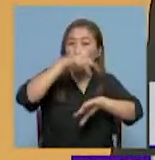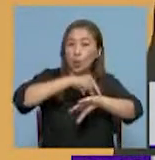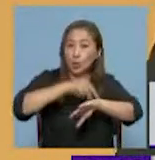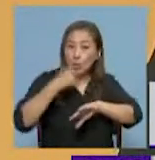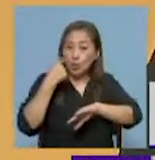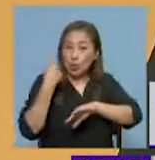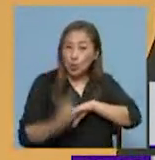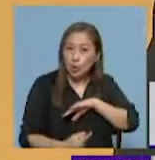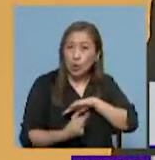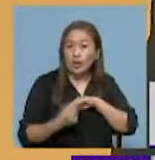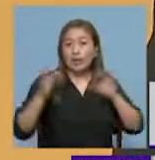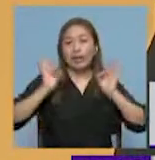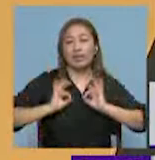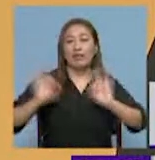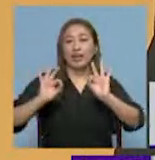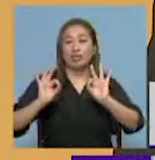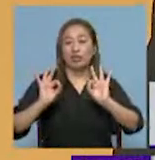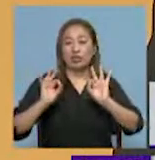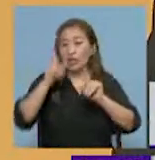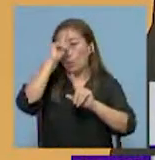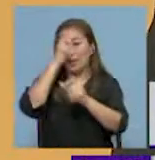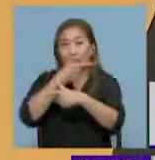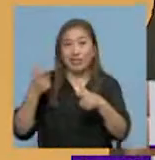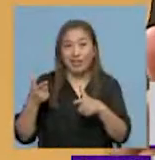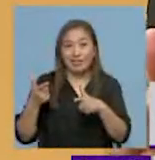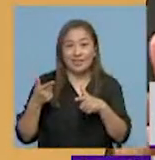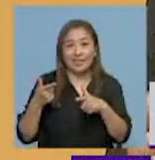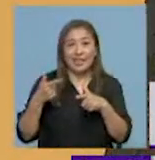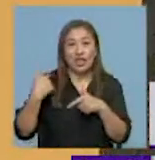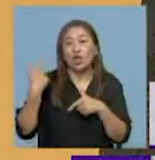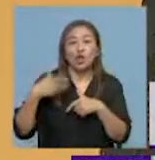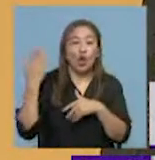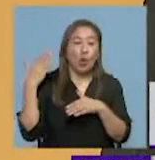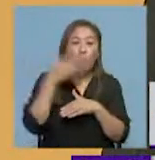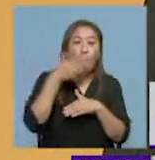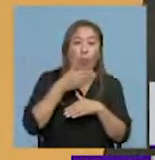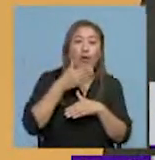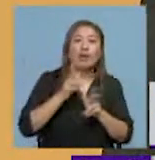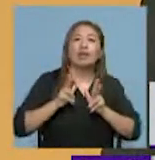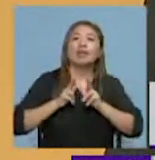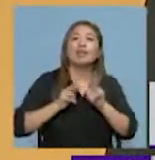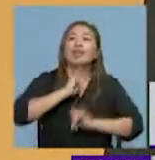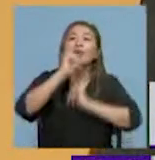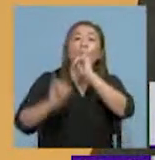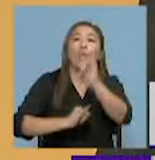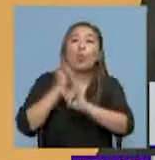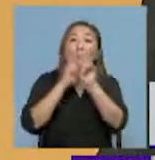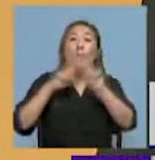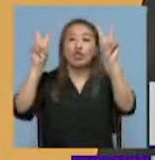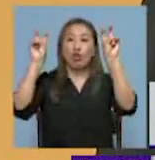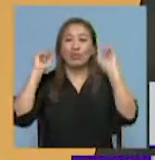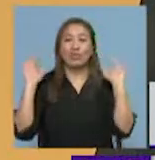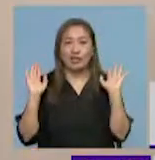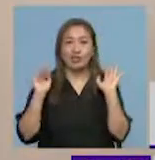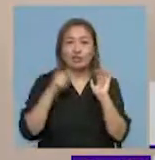está de vacaciones que ni siquiera estaba en el hospital estando todos los medios la puerta hace un comentario a título personal ahí